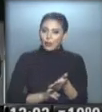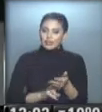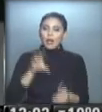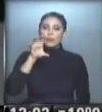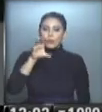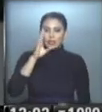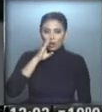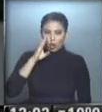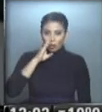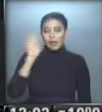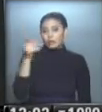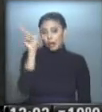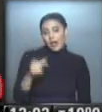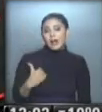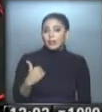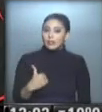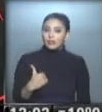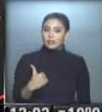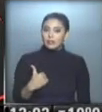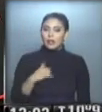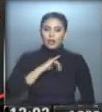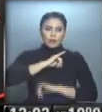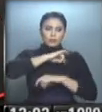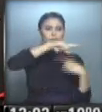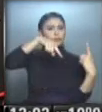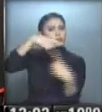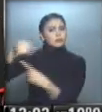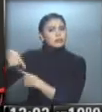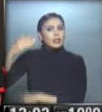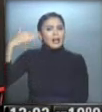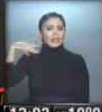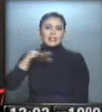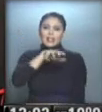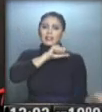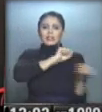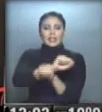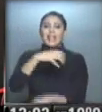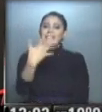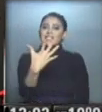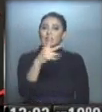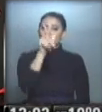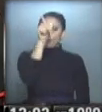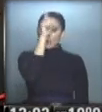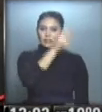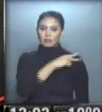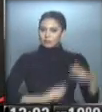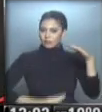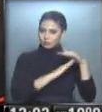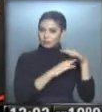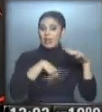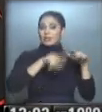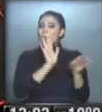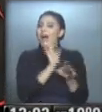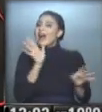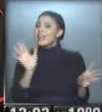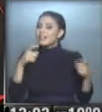En la provincia de Córdoba y en todo el país continúan las repercusiones después de la detención de 5 altos jefes policiales por sus